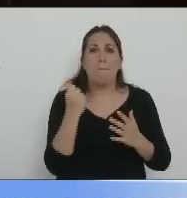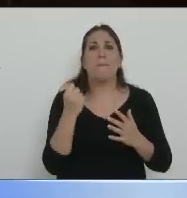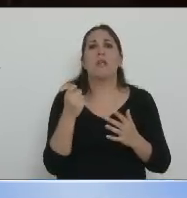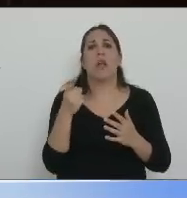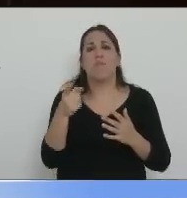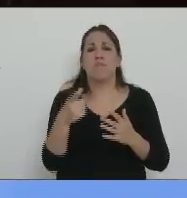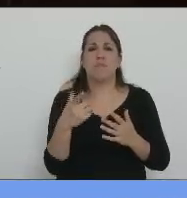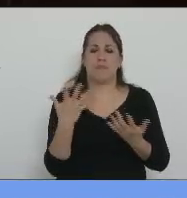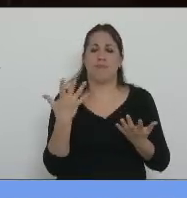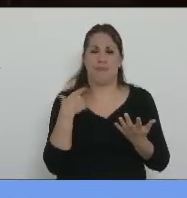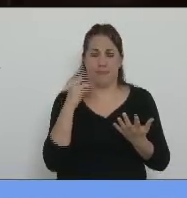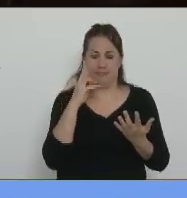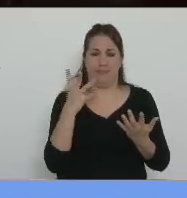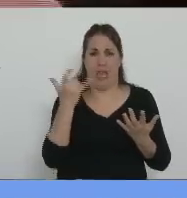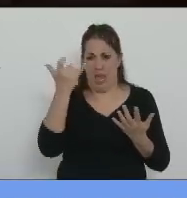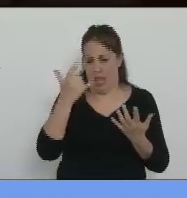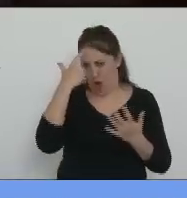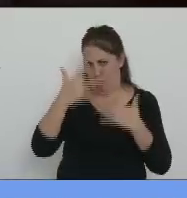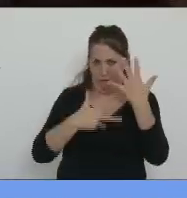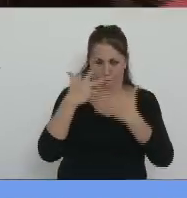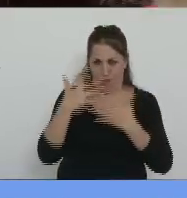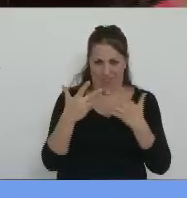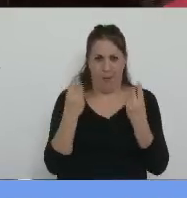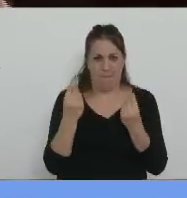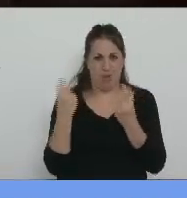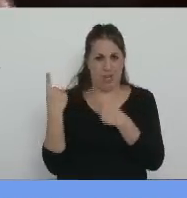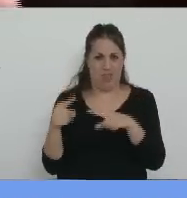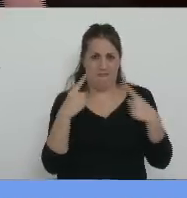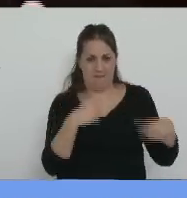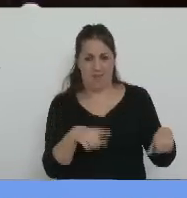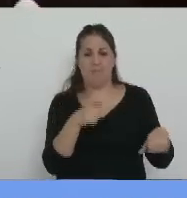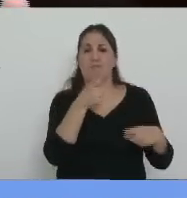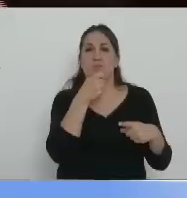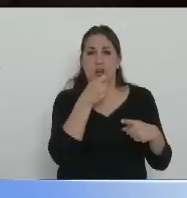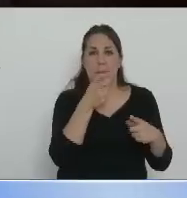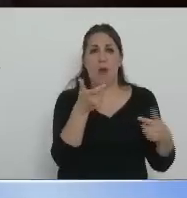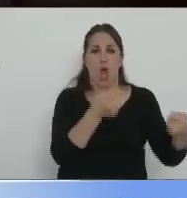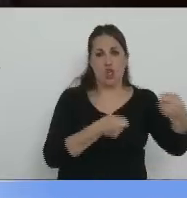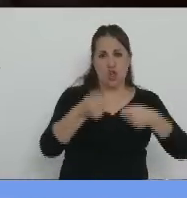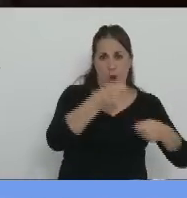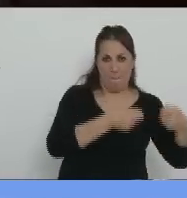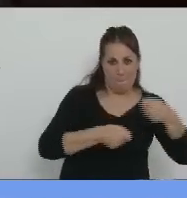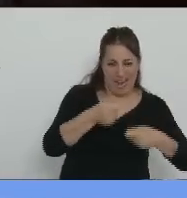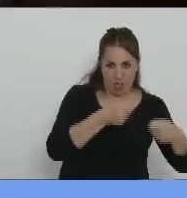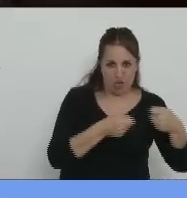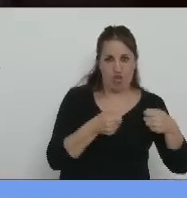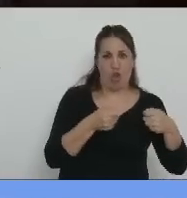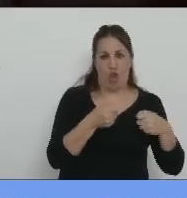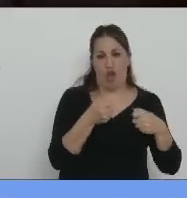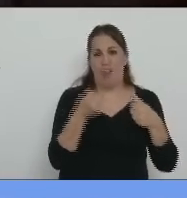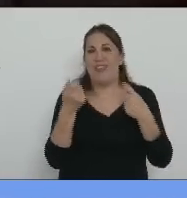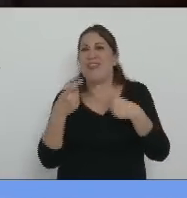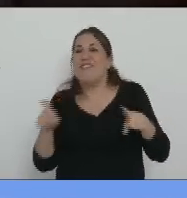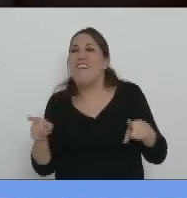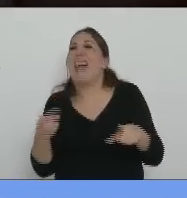confusión que tienen porque una cosa es la balanza comercial otra cosa son los pagos que ahora